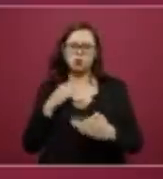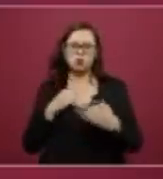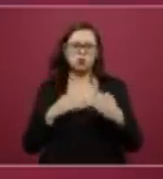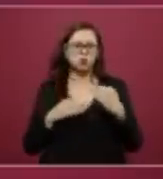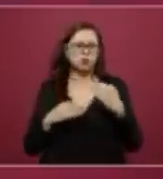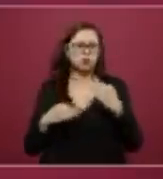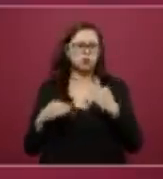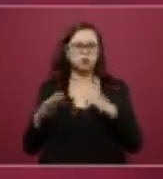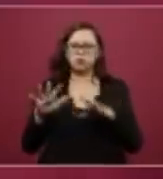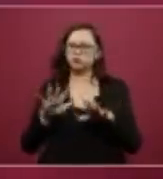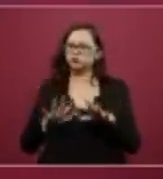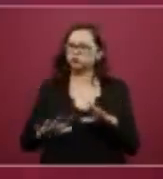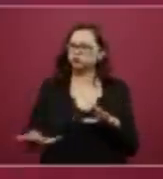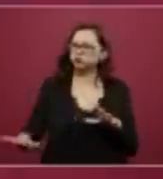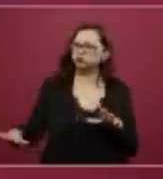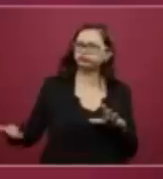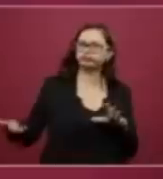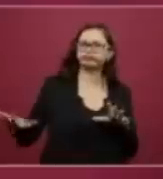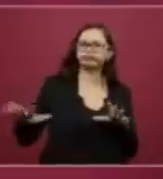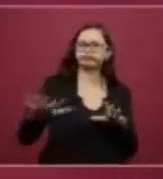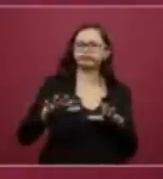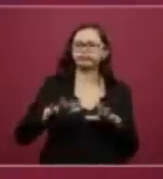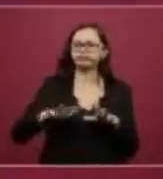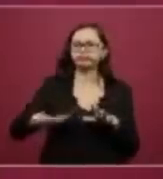una región,